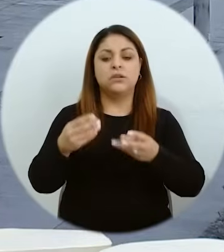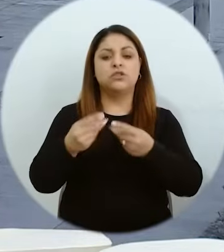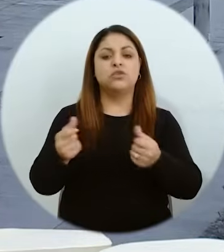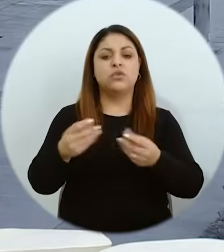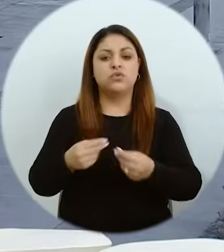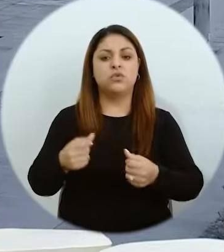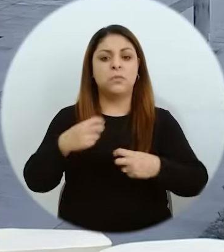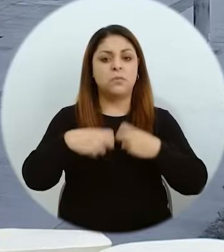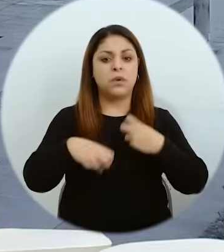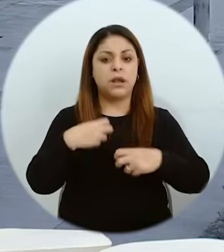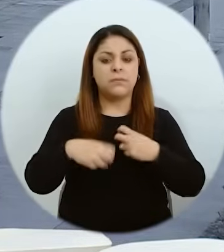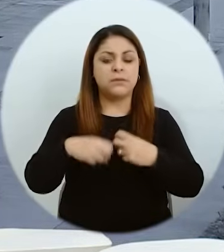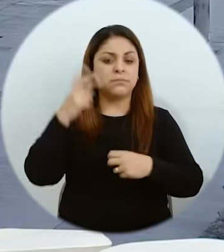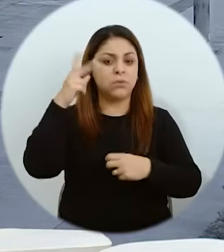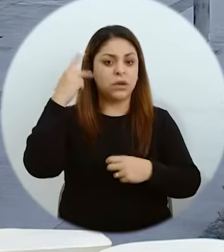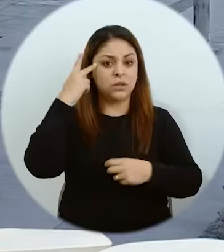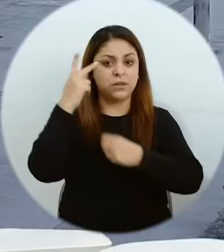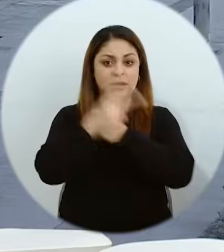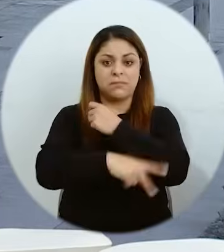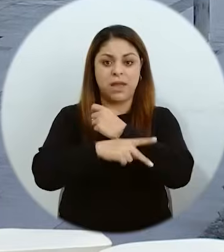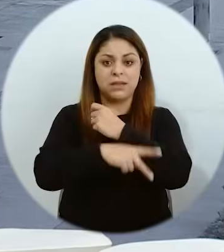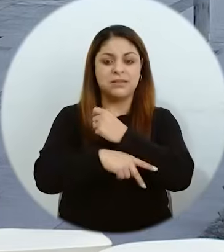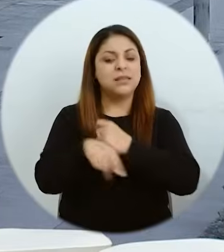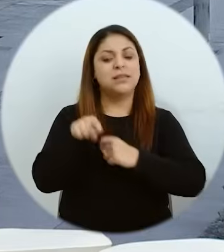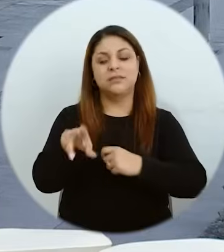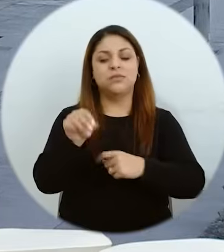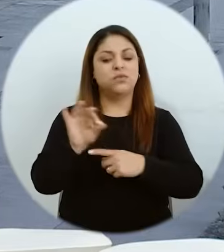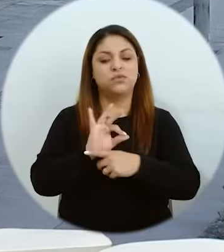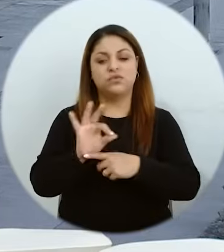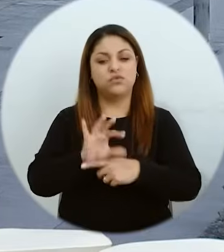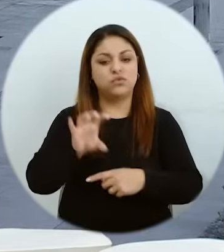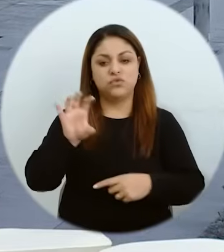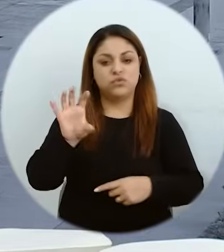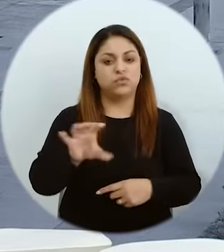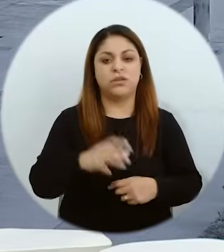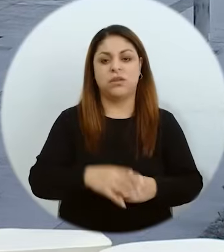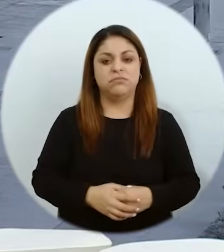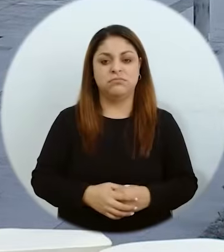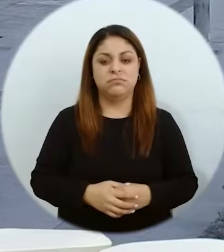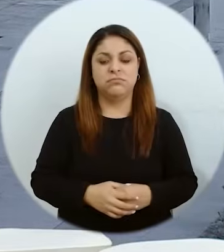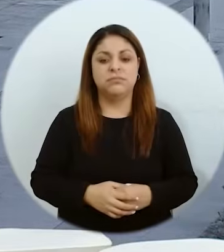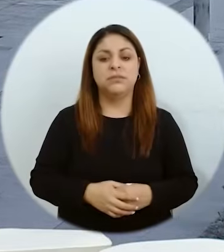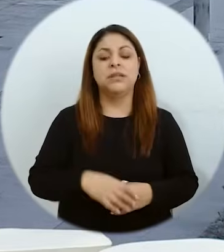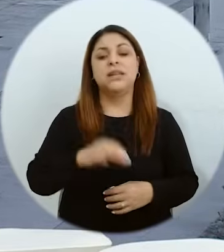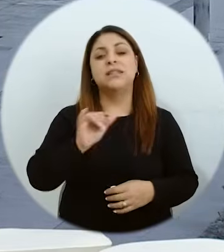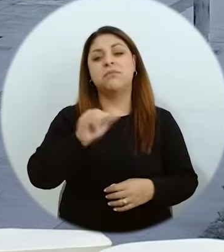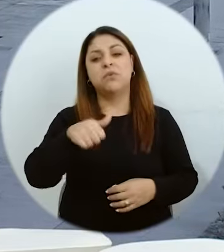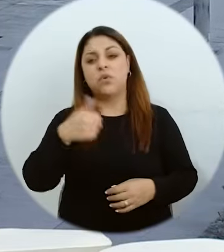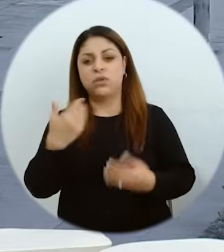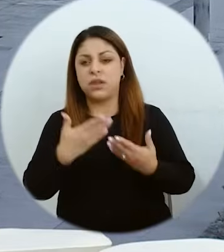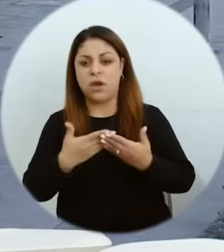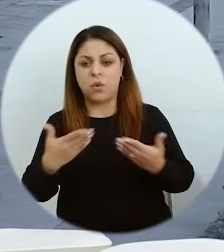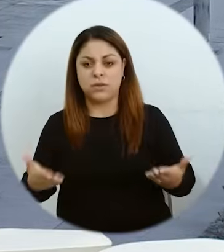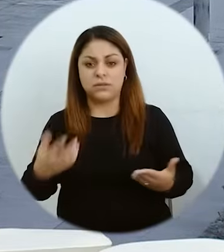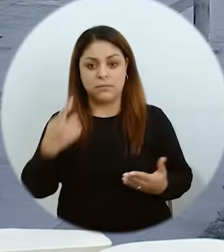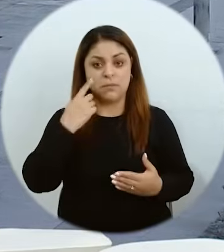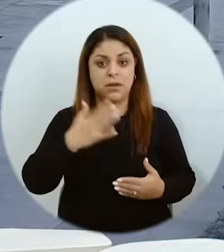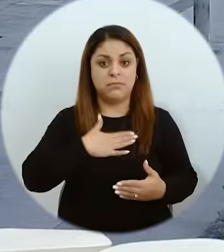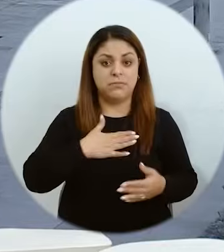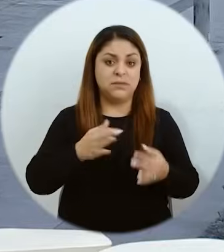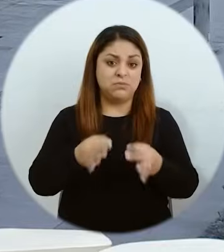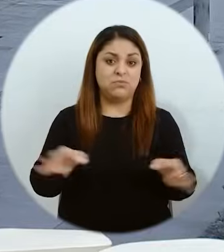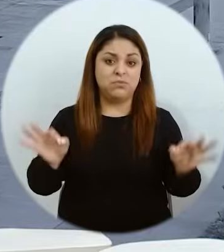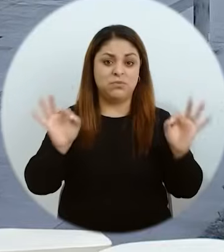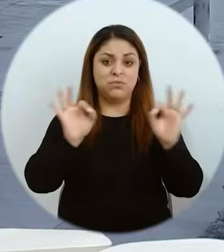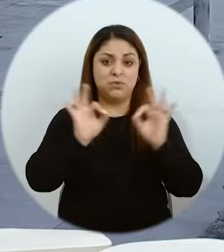Judicial la solución de los problemas políticos del país, y esa no es la función del Poder Judicial. Y por otra parte, hay un elemento que a mí me